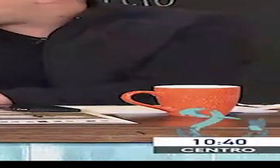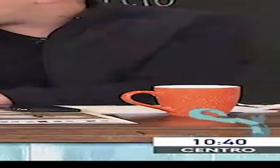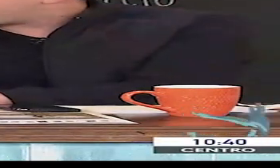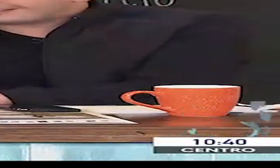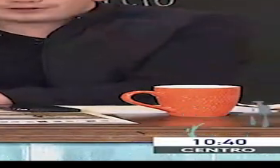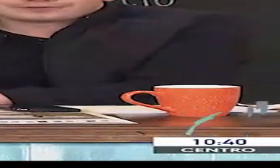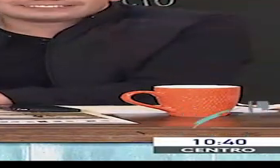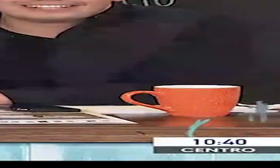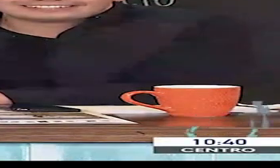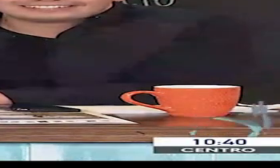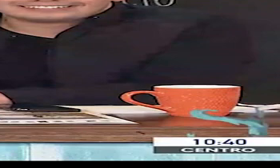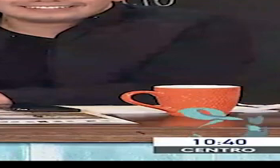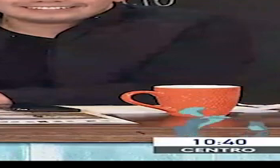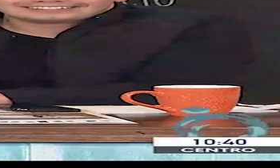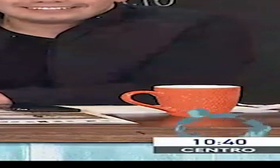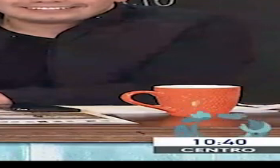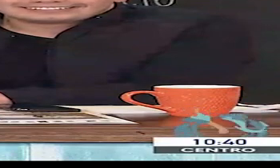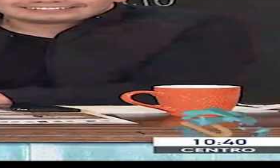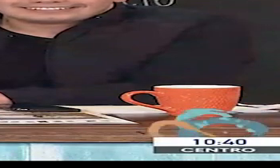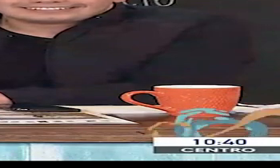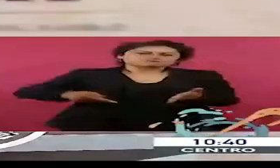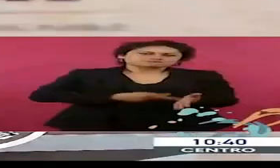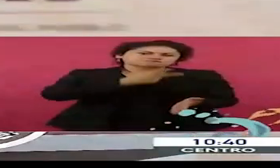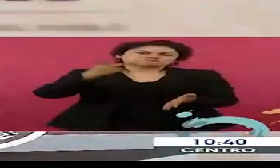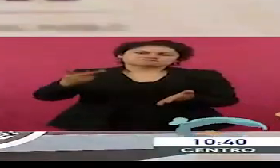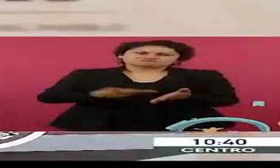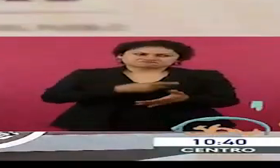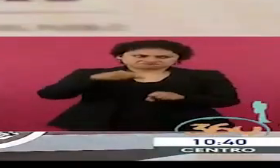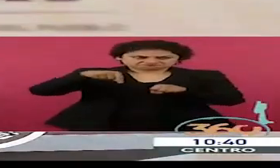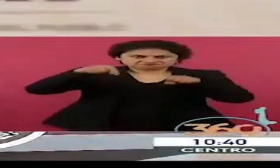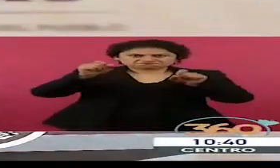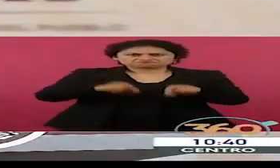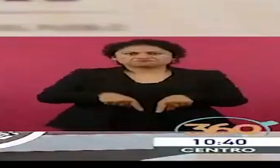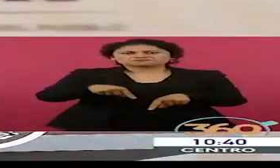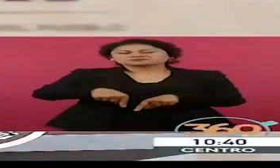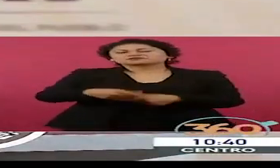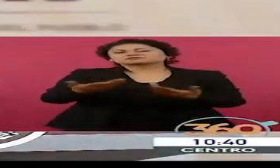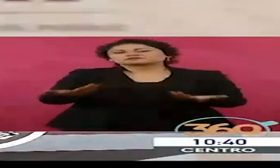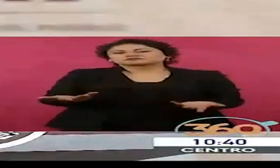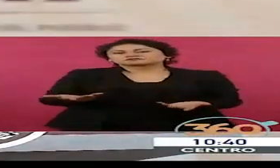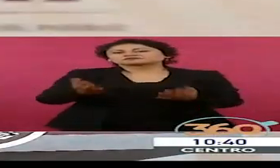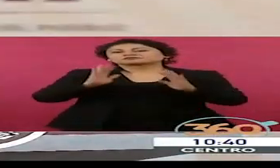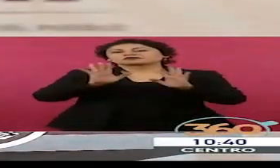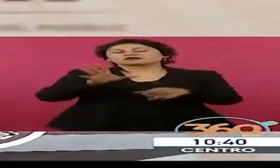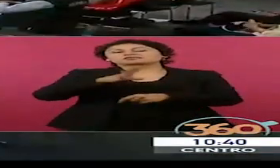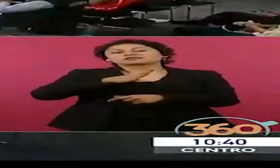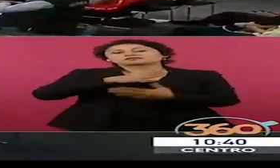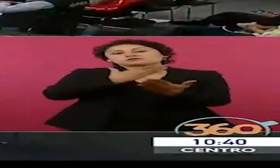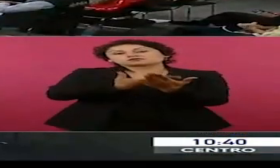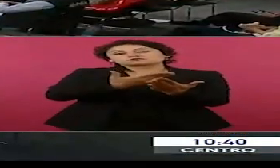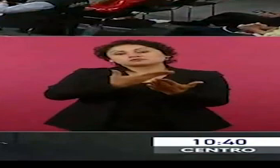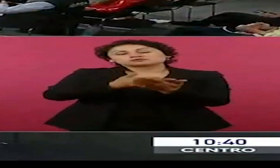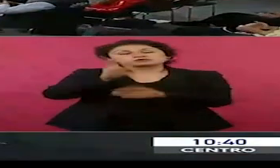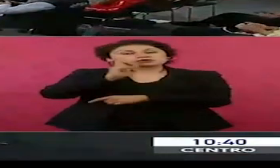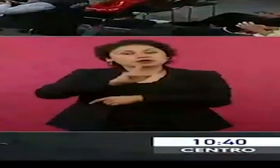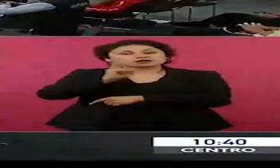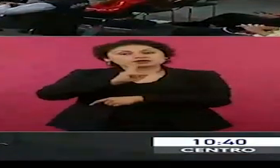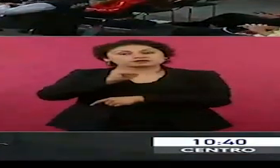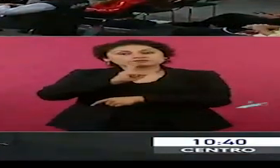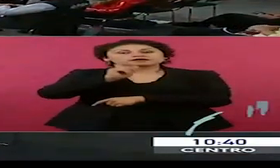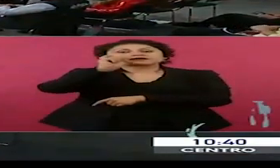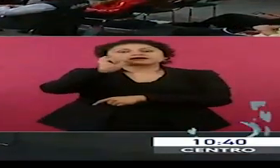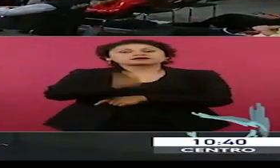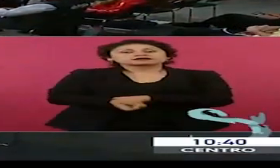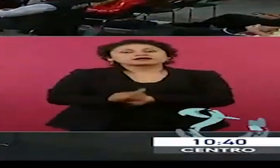si vamos a ver lo que dijo así lo dijo hay pruebas de que una agencia